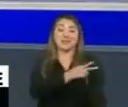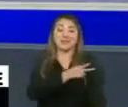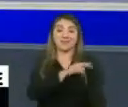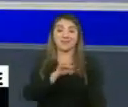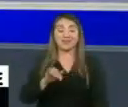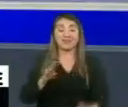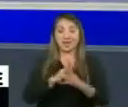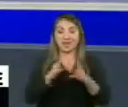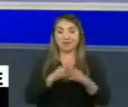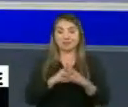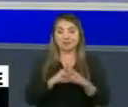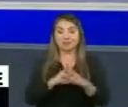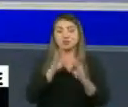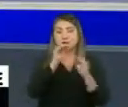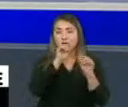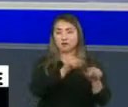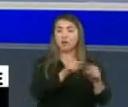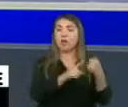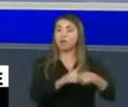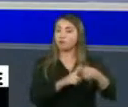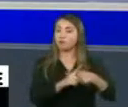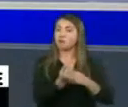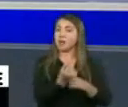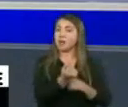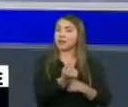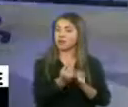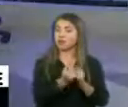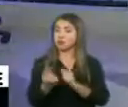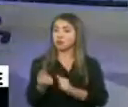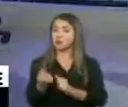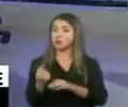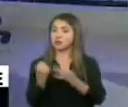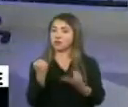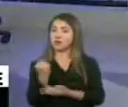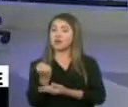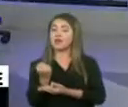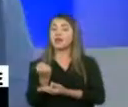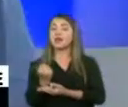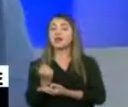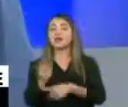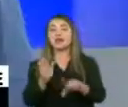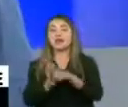pero yo me refiero al caso del abuso de plata con dinero que eran de la ley reservada